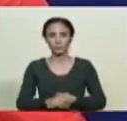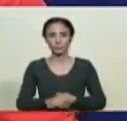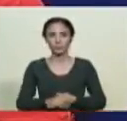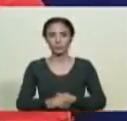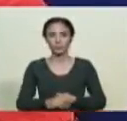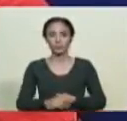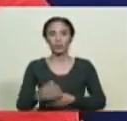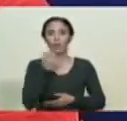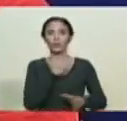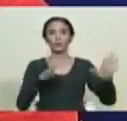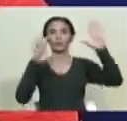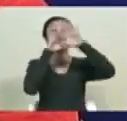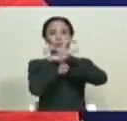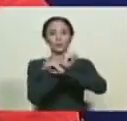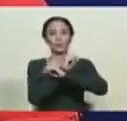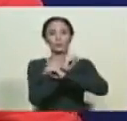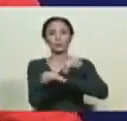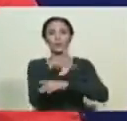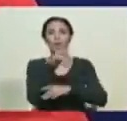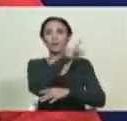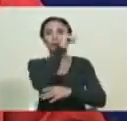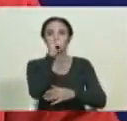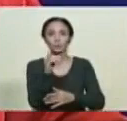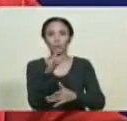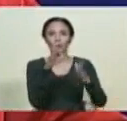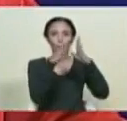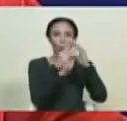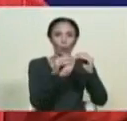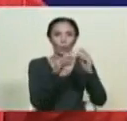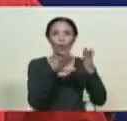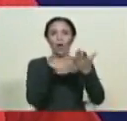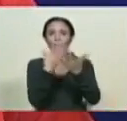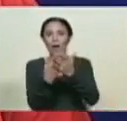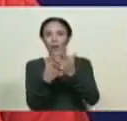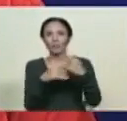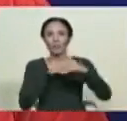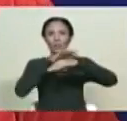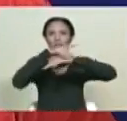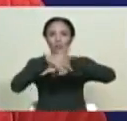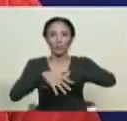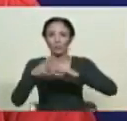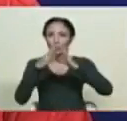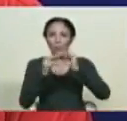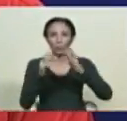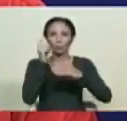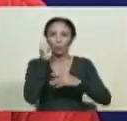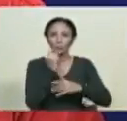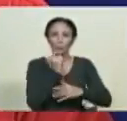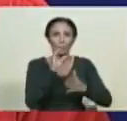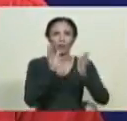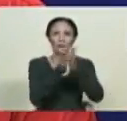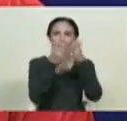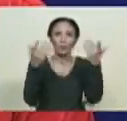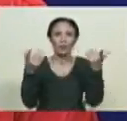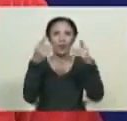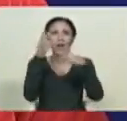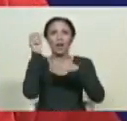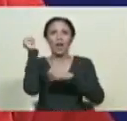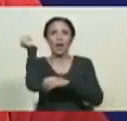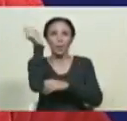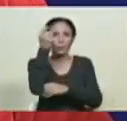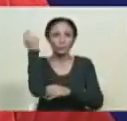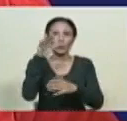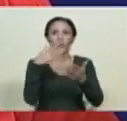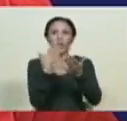Venezuela desde el Zulia hasta el Tamacuro, desde el Táchira hasta Sucre, desde Amazonas allá hasta